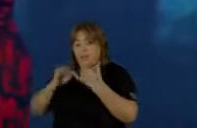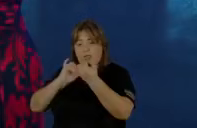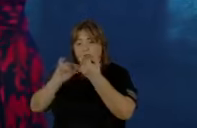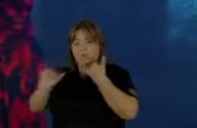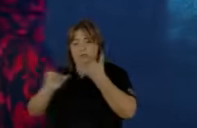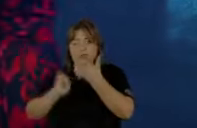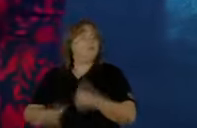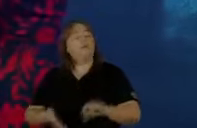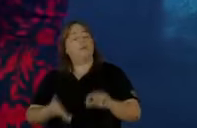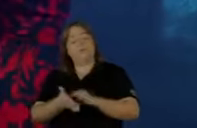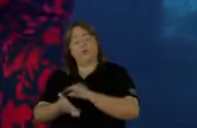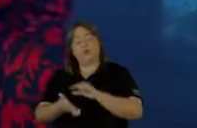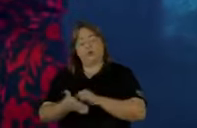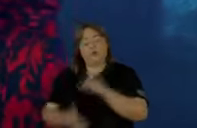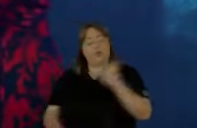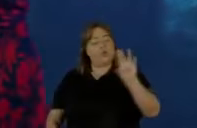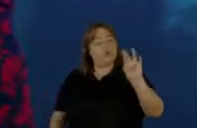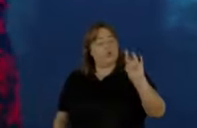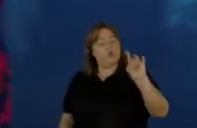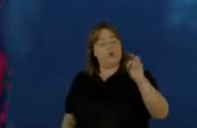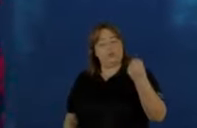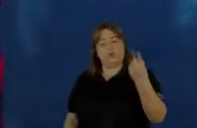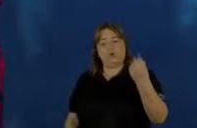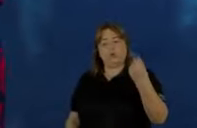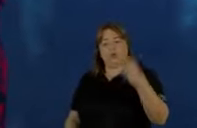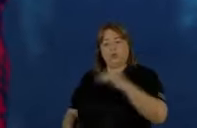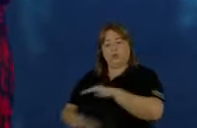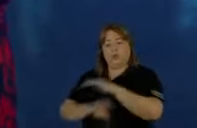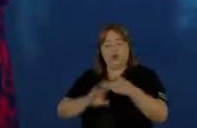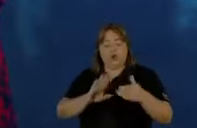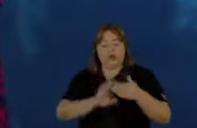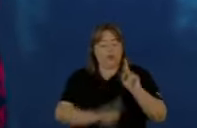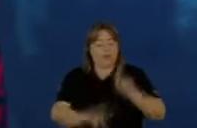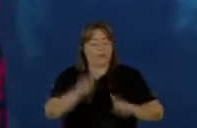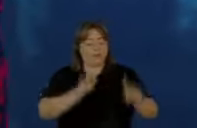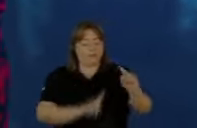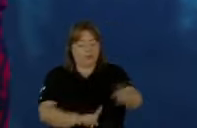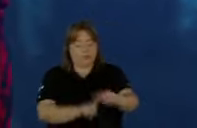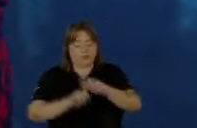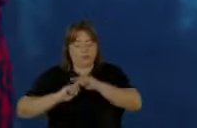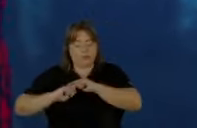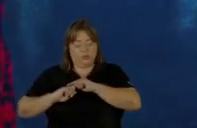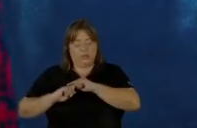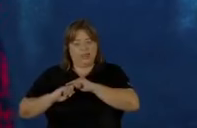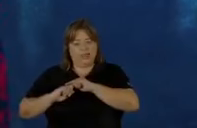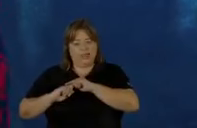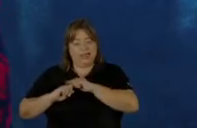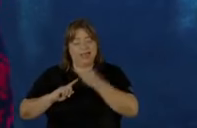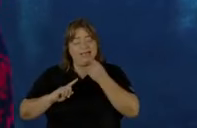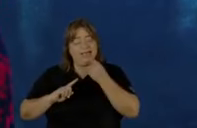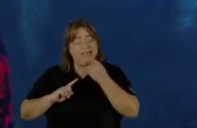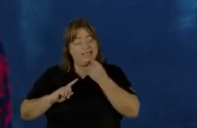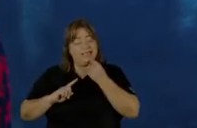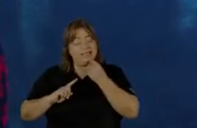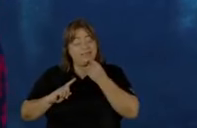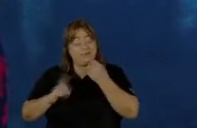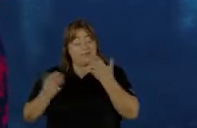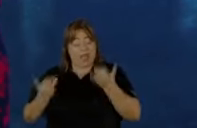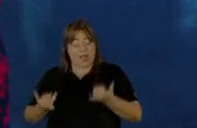verso 11-12, ahí él dice, mas a todos los que le recibieron, les dio la potestad de ser